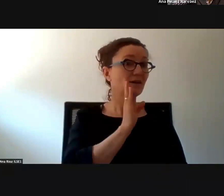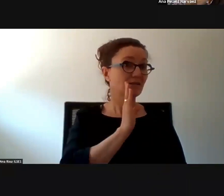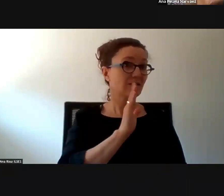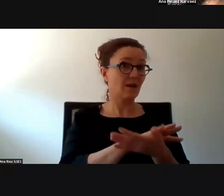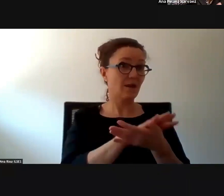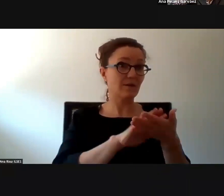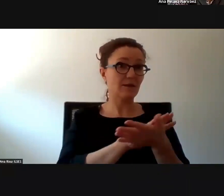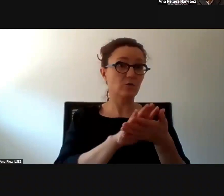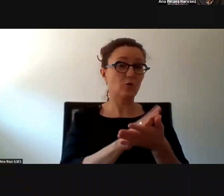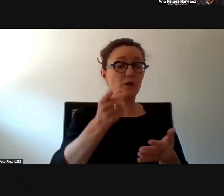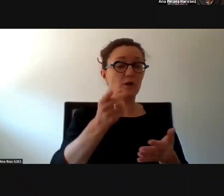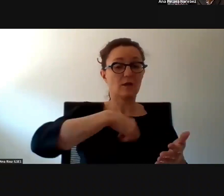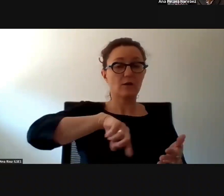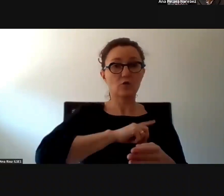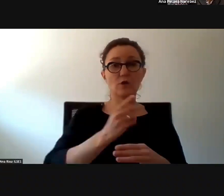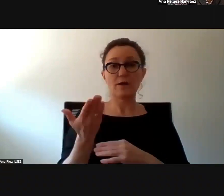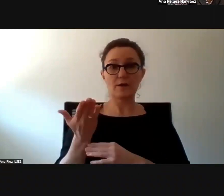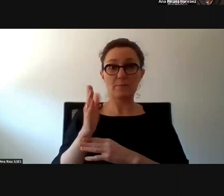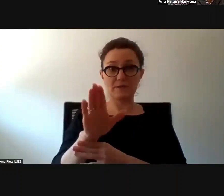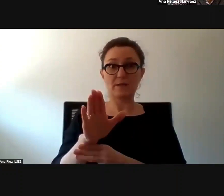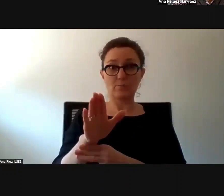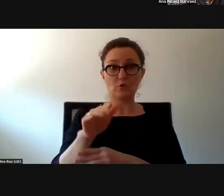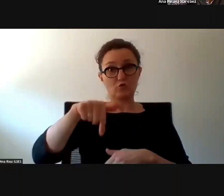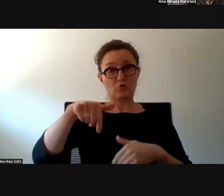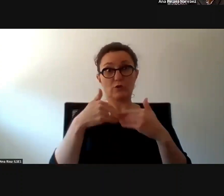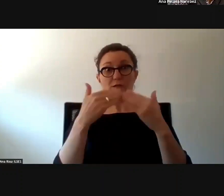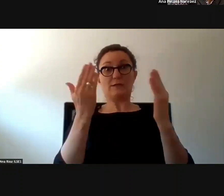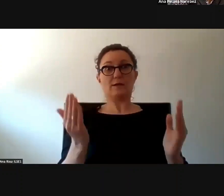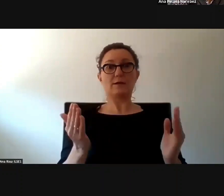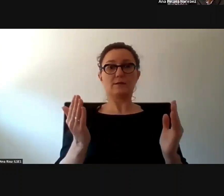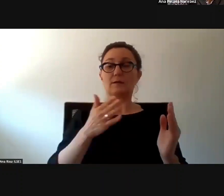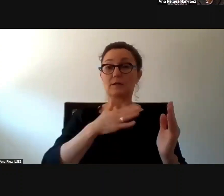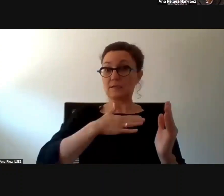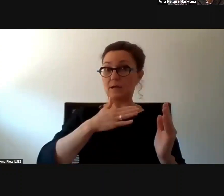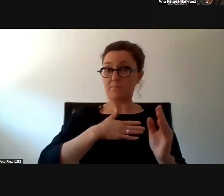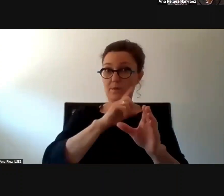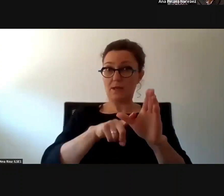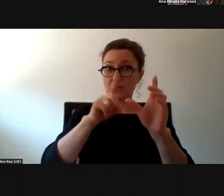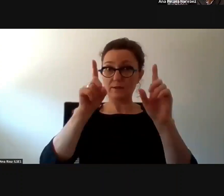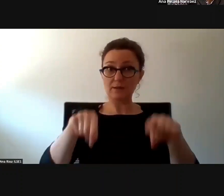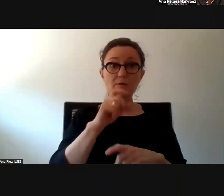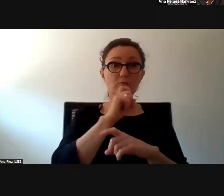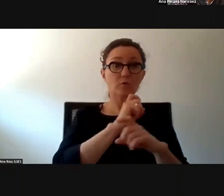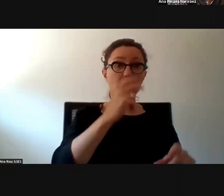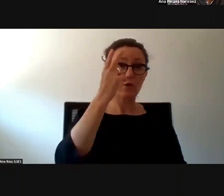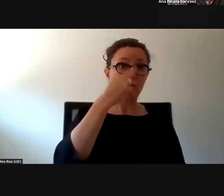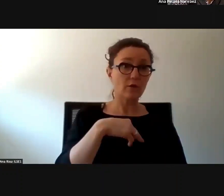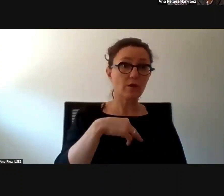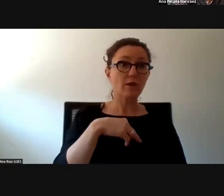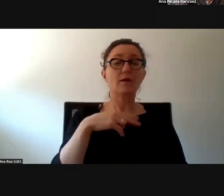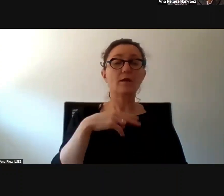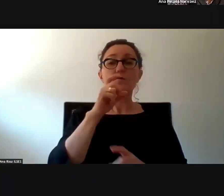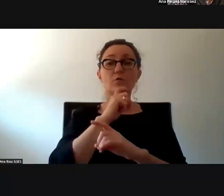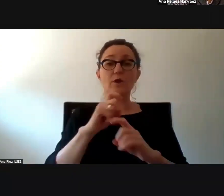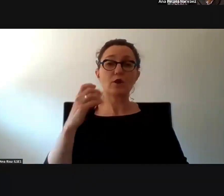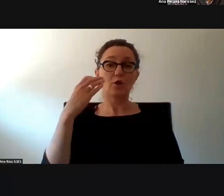también desde esta casa, que también es la mía, Fundación 11, Fundación CERMI